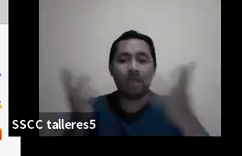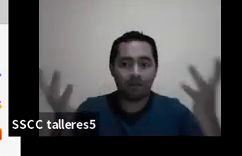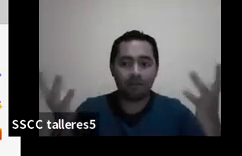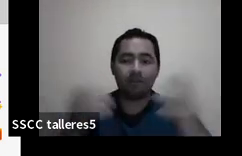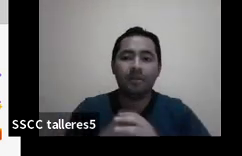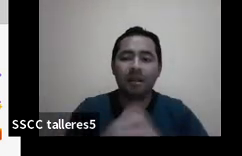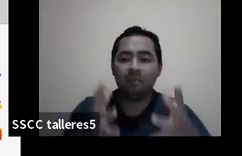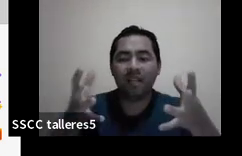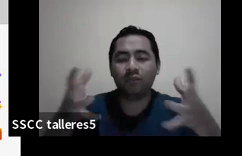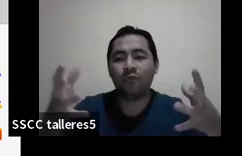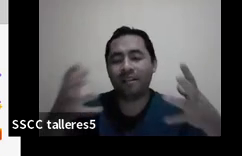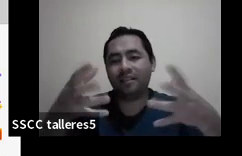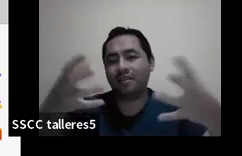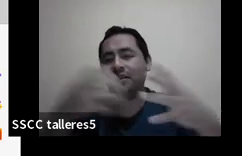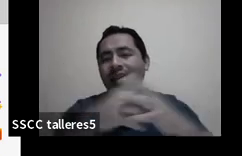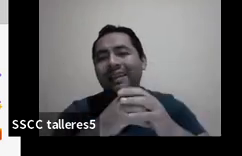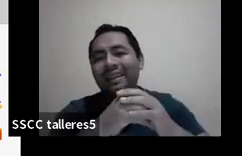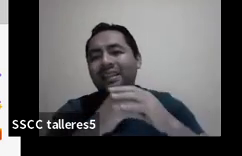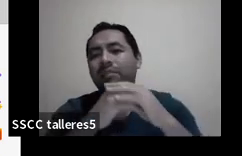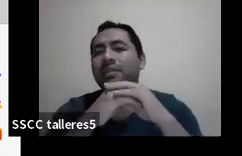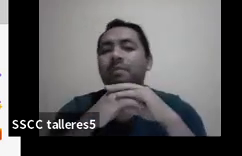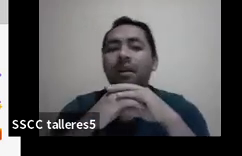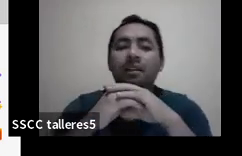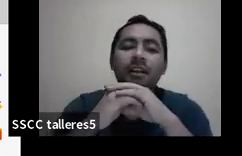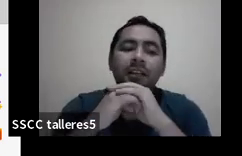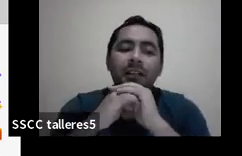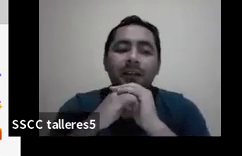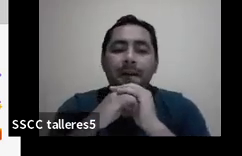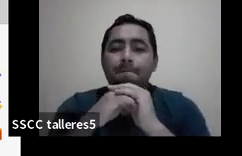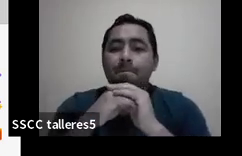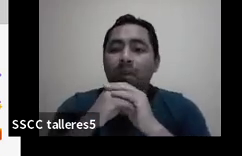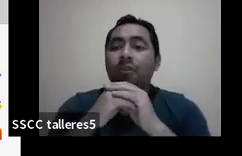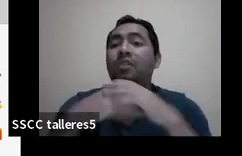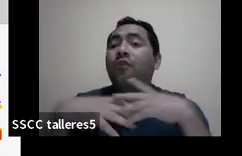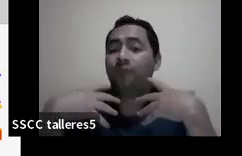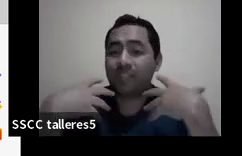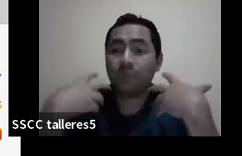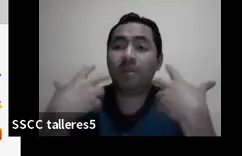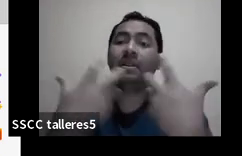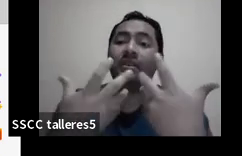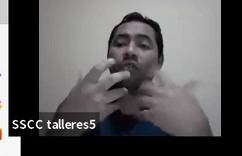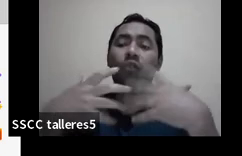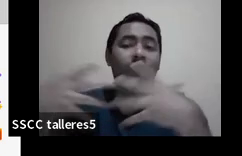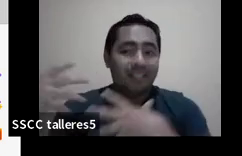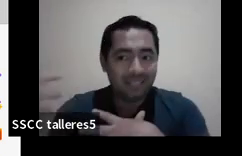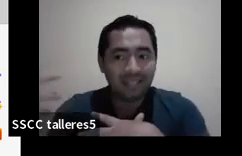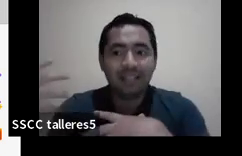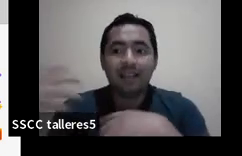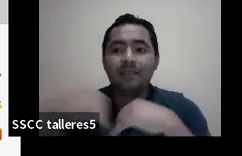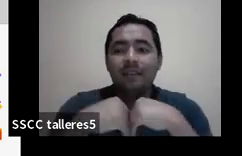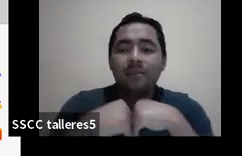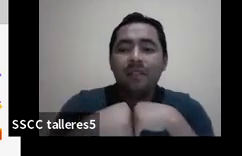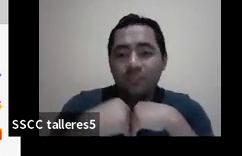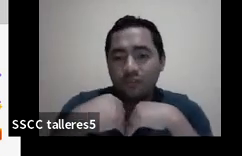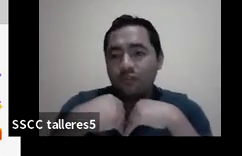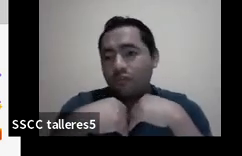configuración manual, es el plato fuerte, el ingrediente principal, pero se complementa con otras